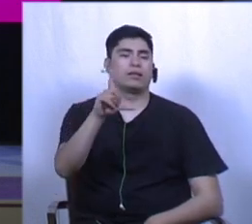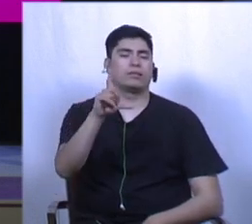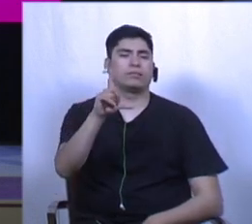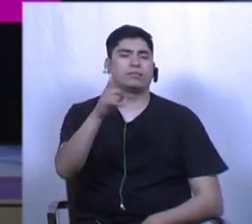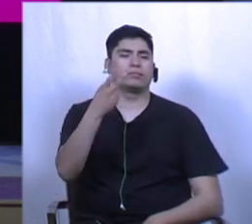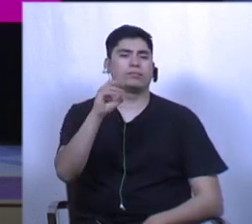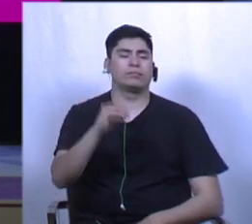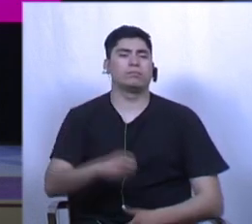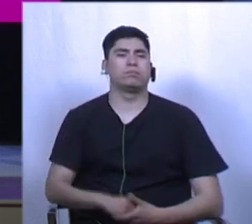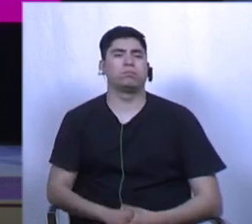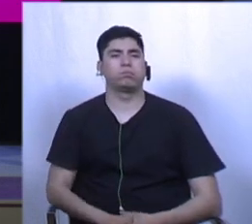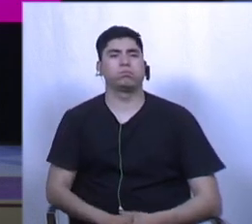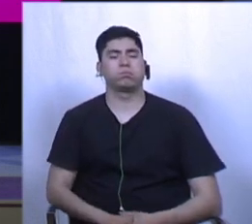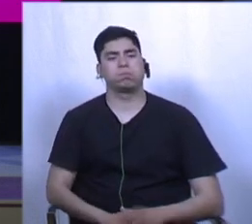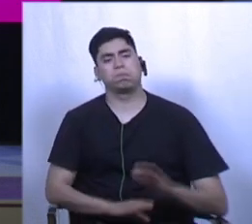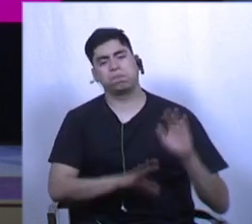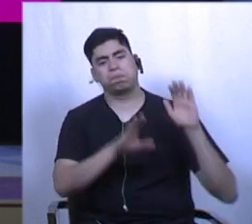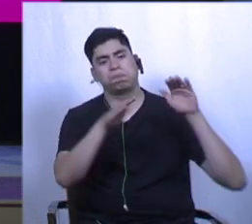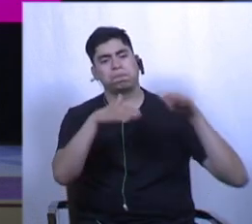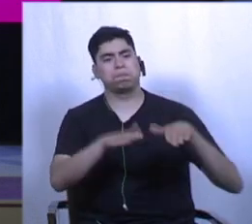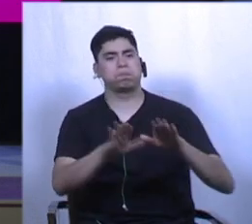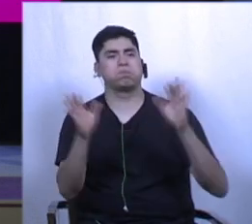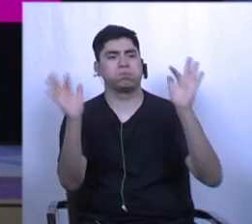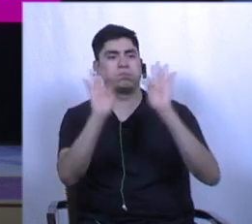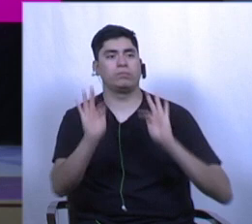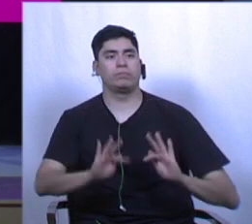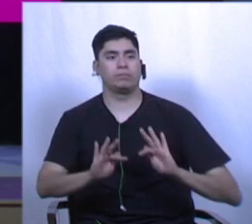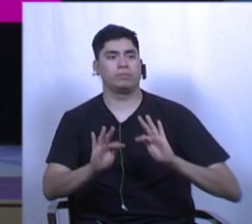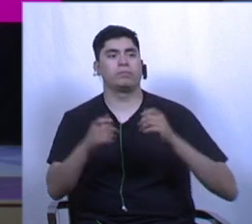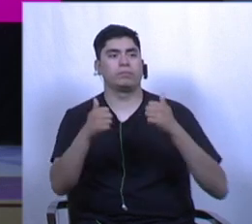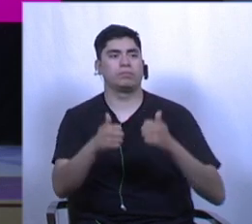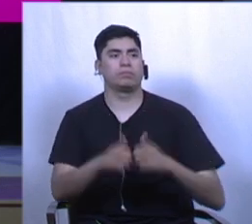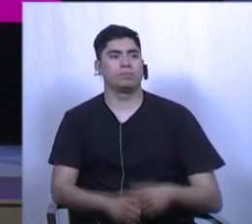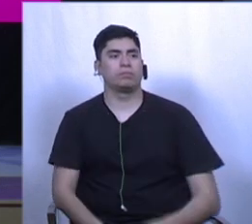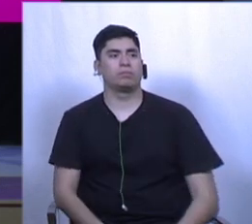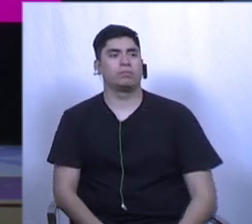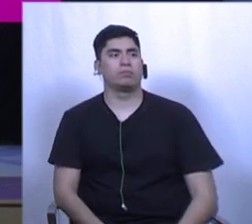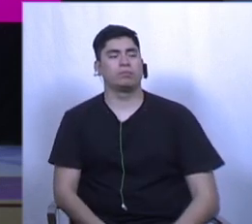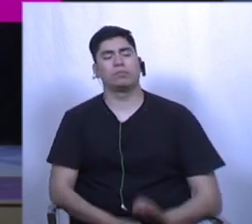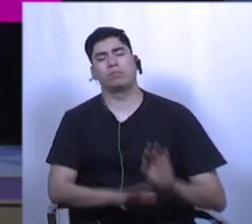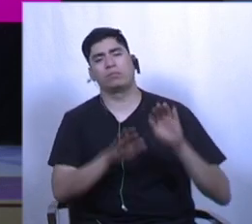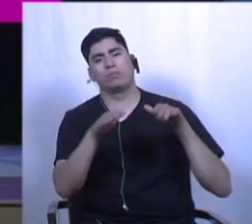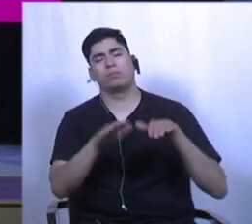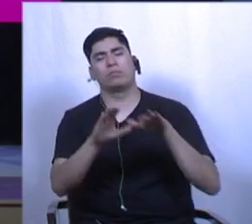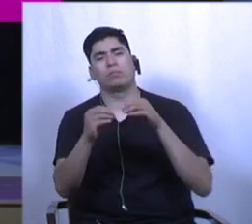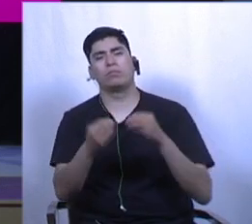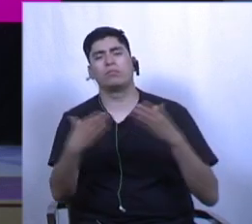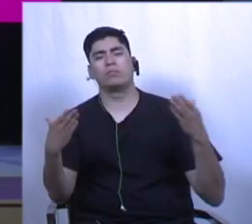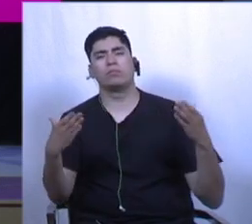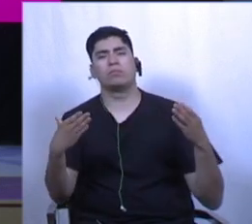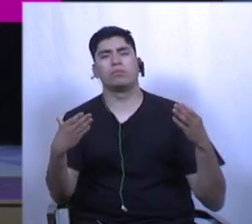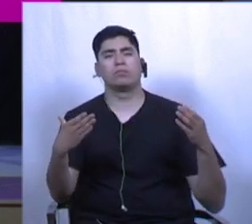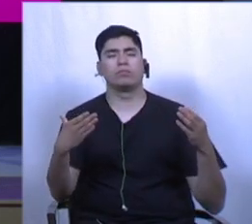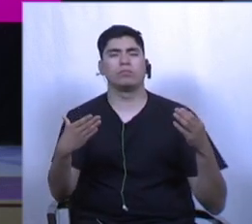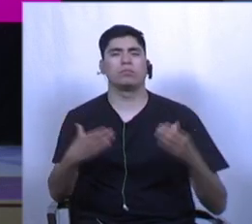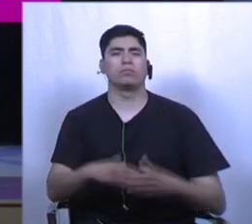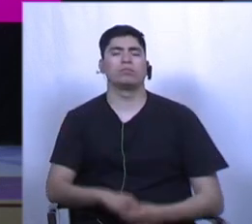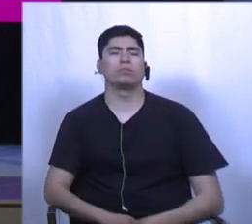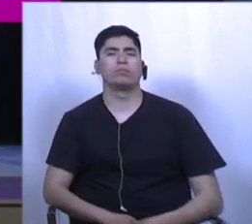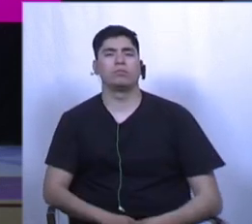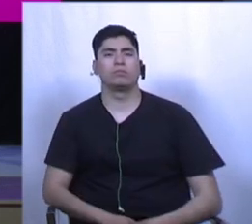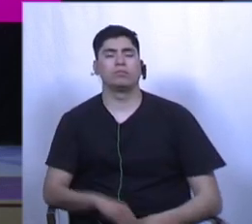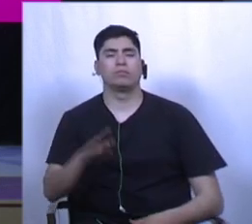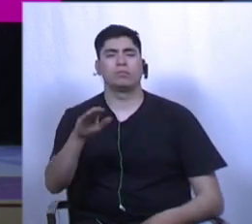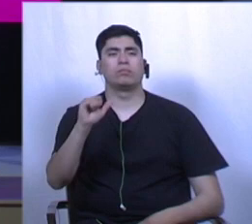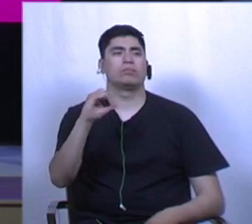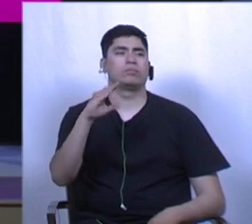Si hacemos la ola funcionar de la manera correcta como en el océano, muchas de las bacterias presentes en el líquido se transfieren